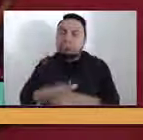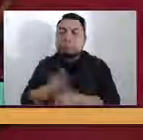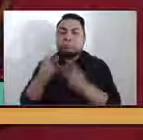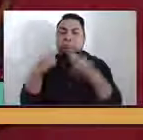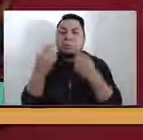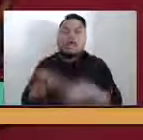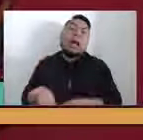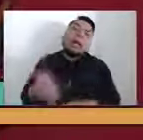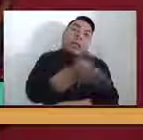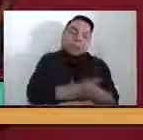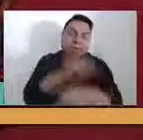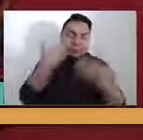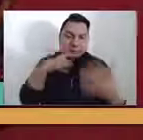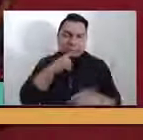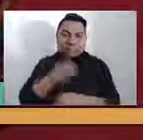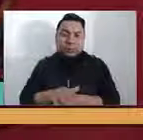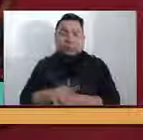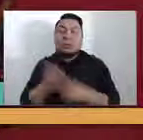previamente adquiridos